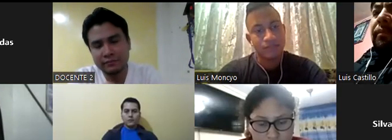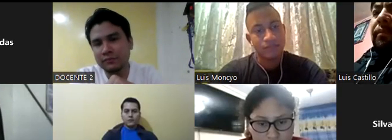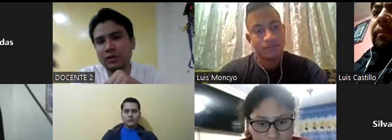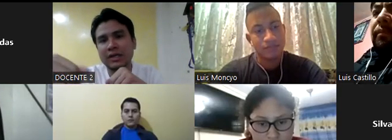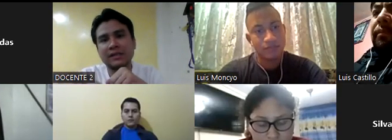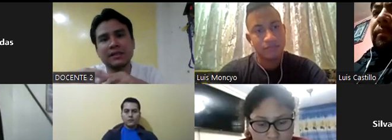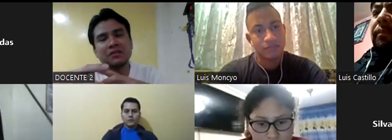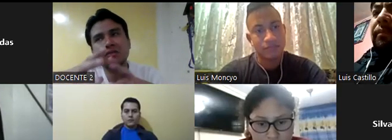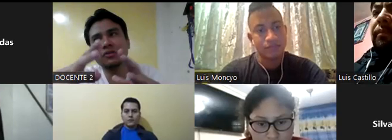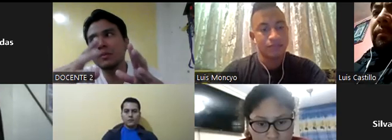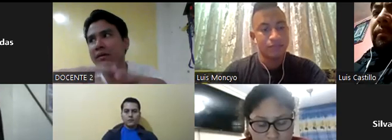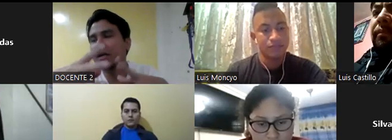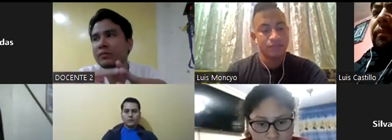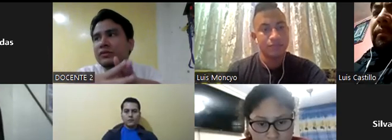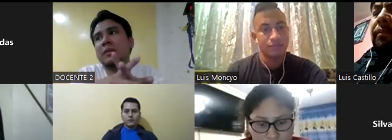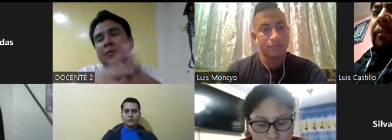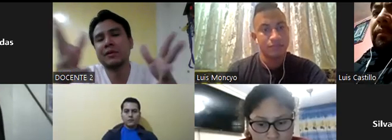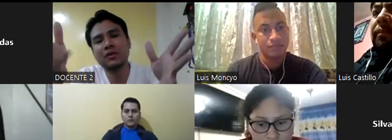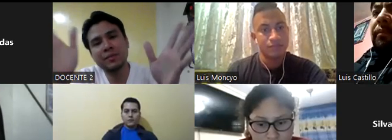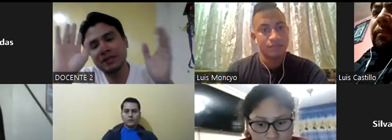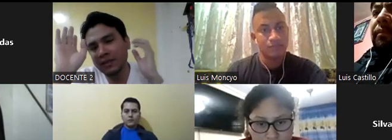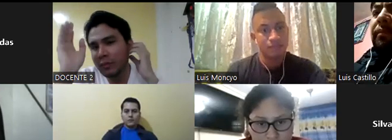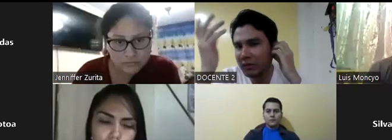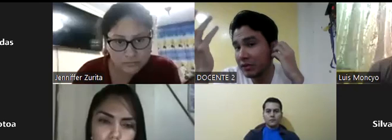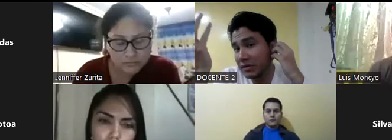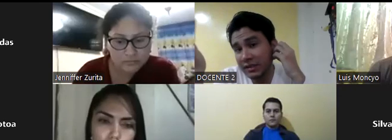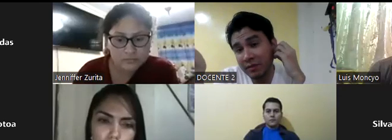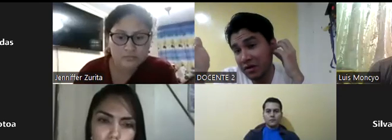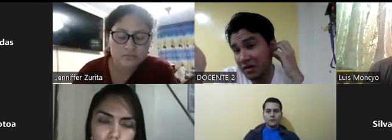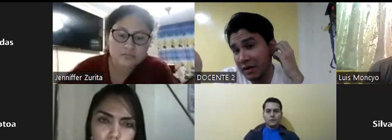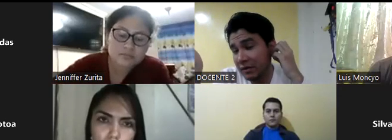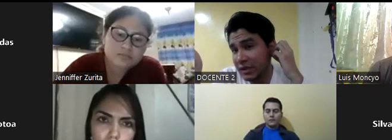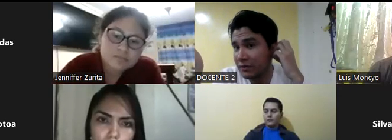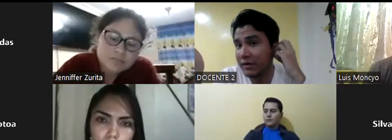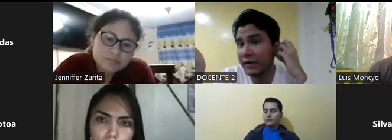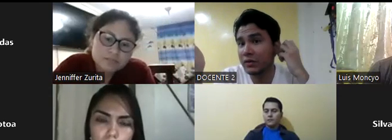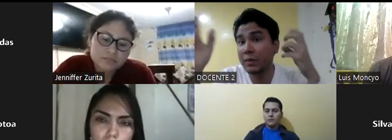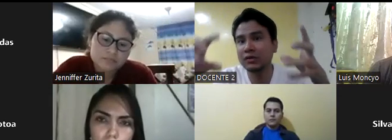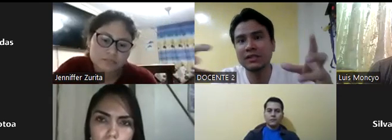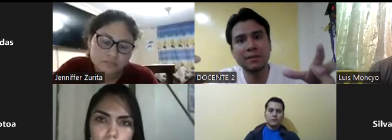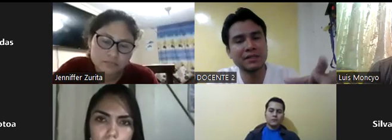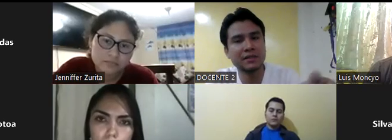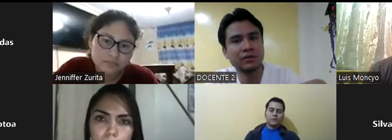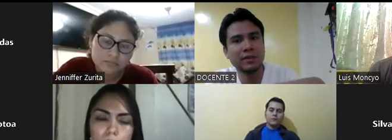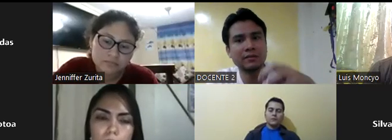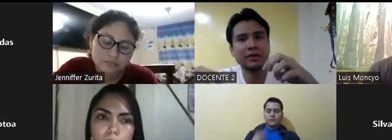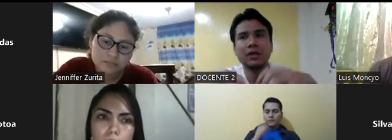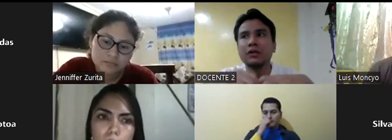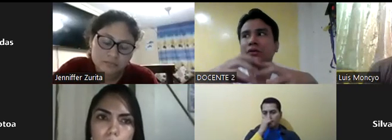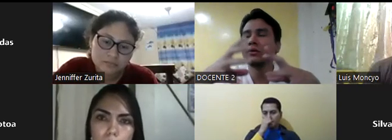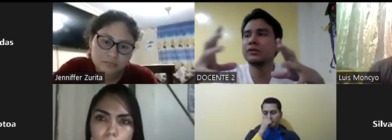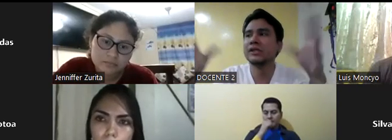toma, porque si no toma, digamos, toma un omeprazol y paracetamol, ya sabemos que no le va a causar ningún efecto. Pero si está empezando a